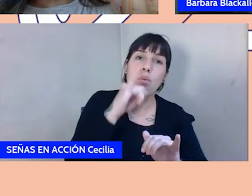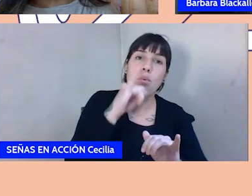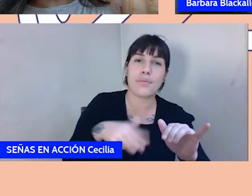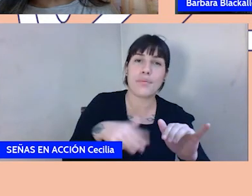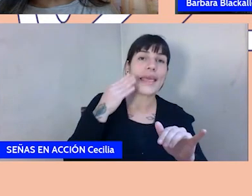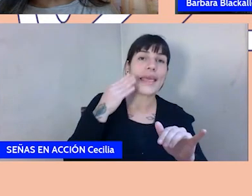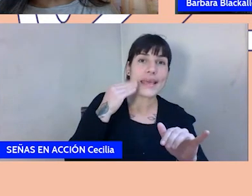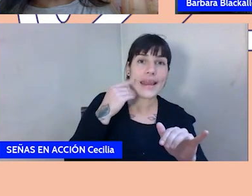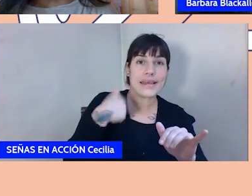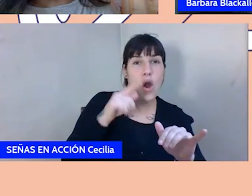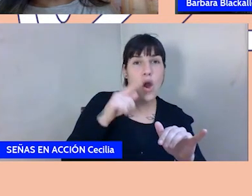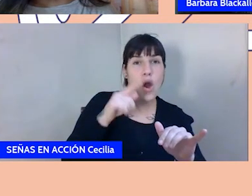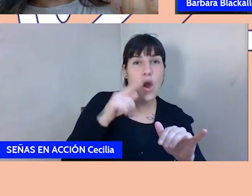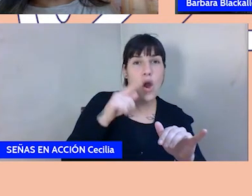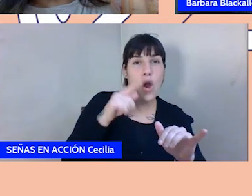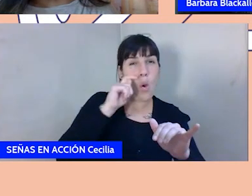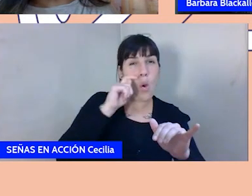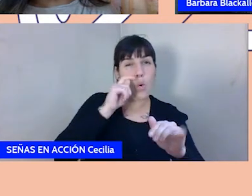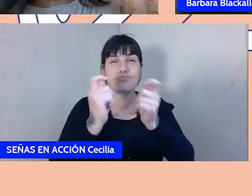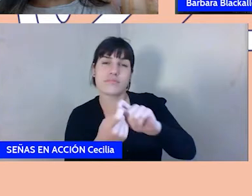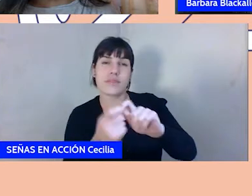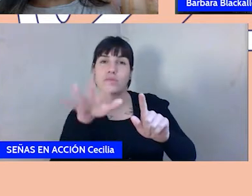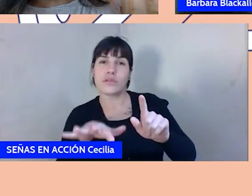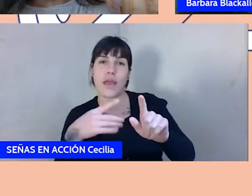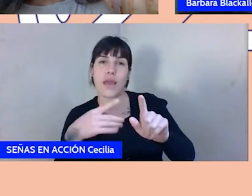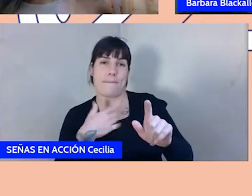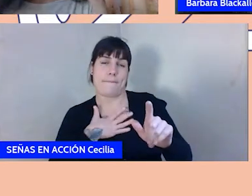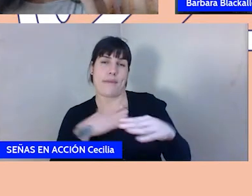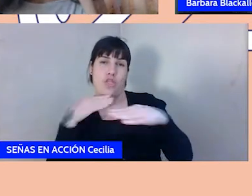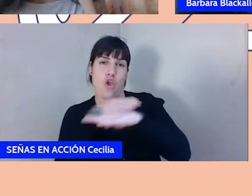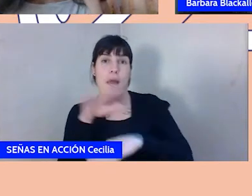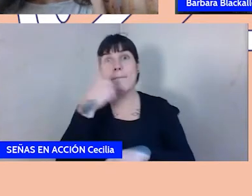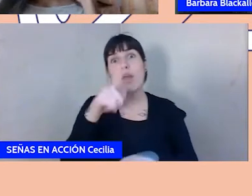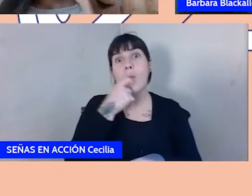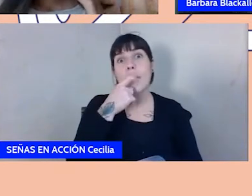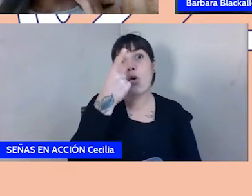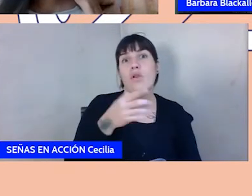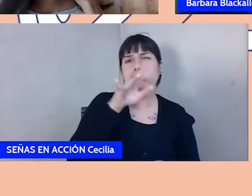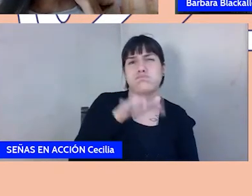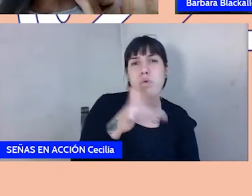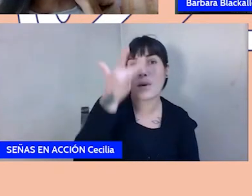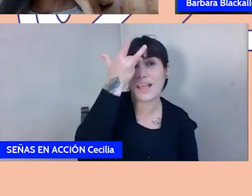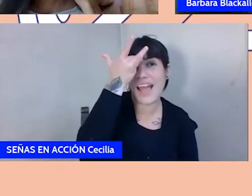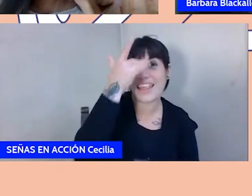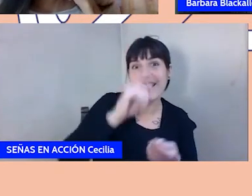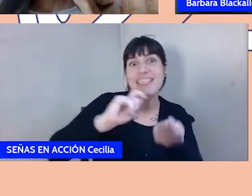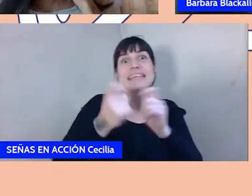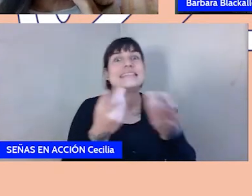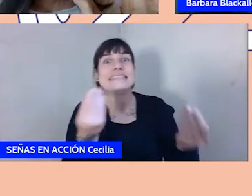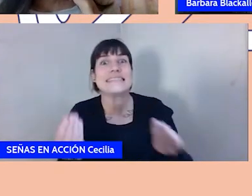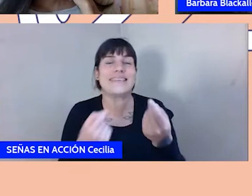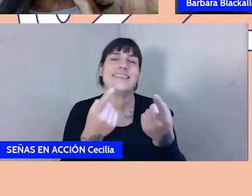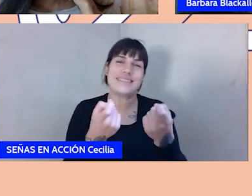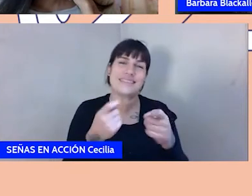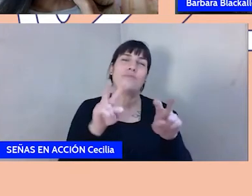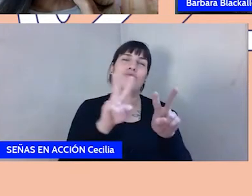pero también si alguien publica algo en francés o en hindi o en ruso, se va a poder entender de alguna manera. O sea,